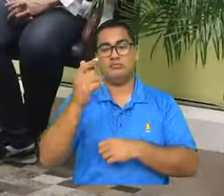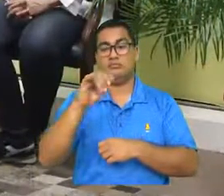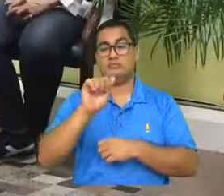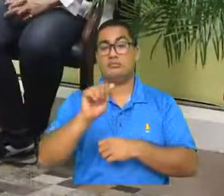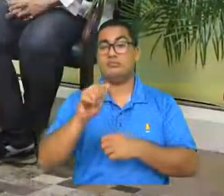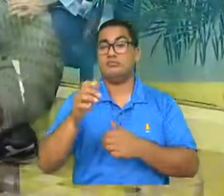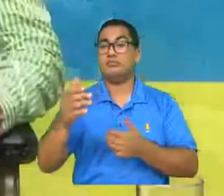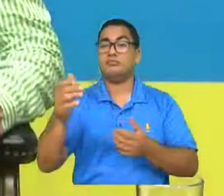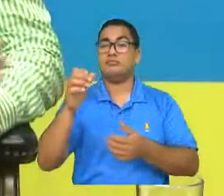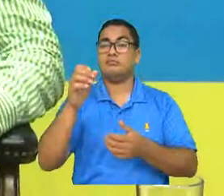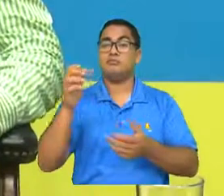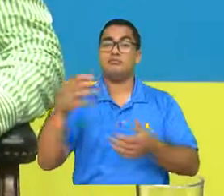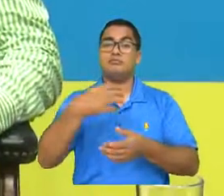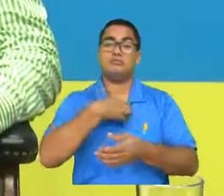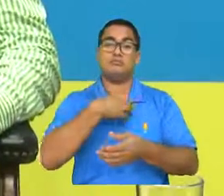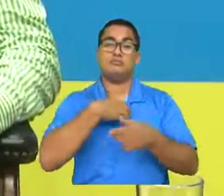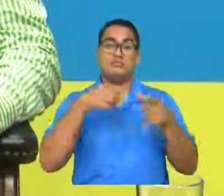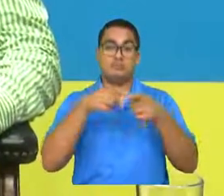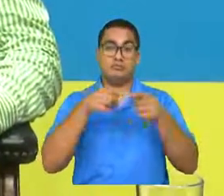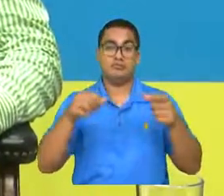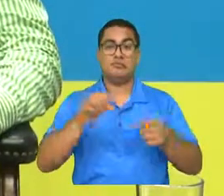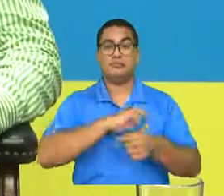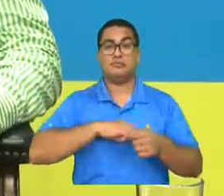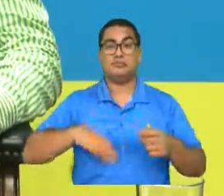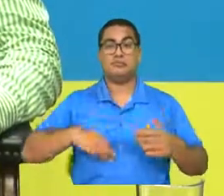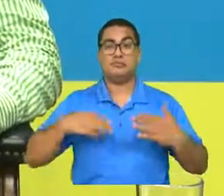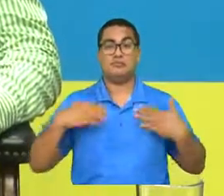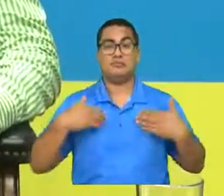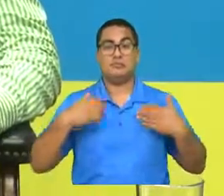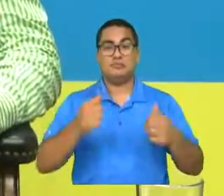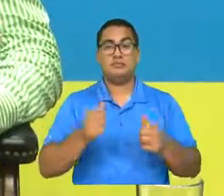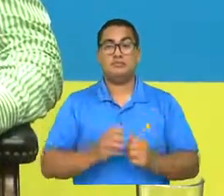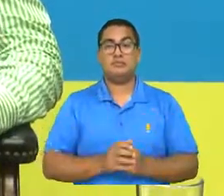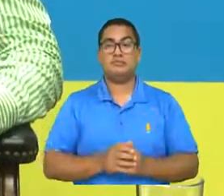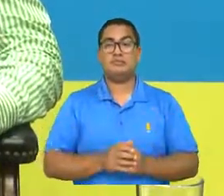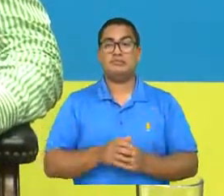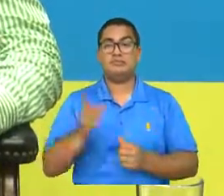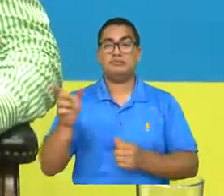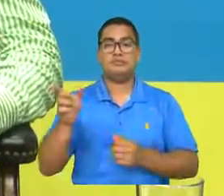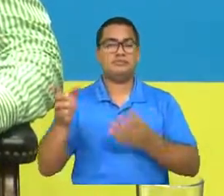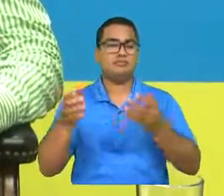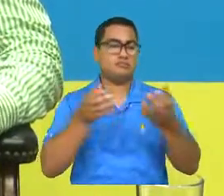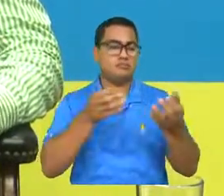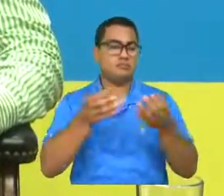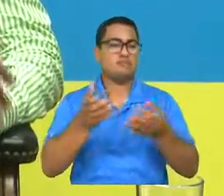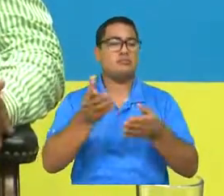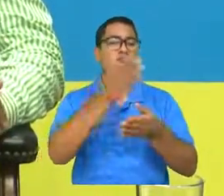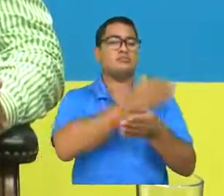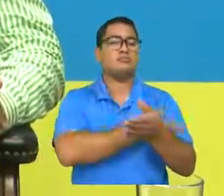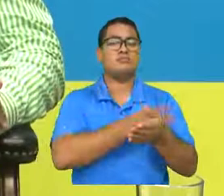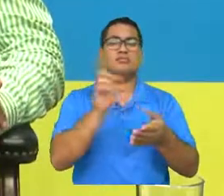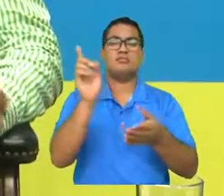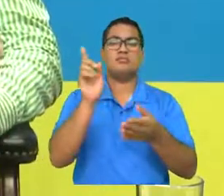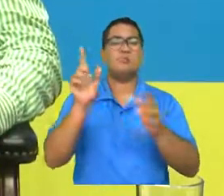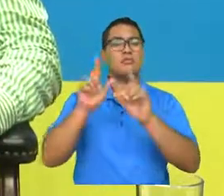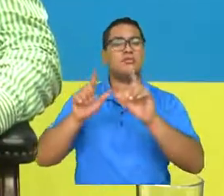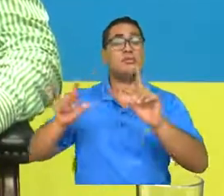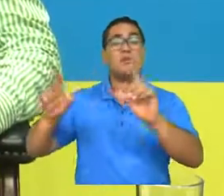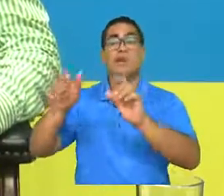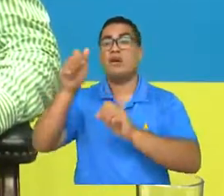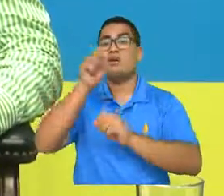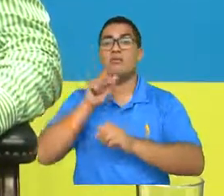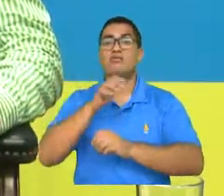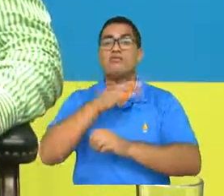parte del programa decía que, bueno, decía la diferencia de dónde se reproduce o dónde vive el mosquito transmisor